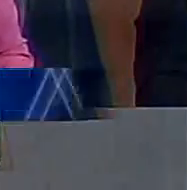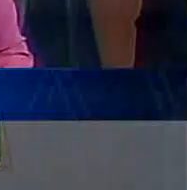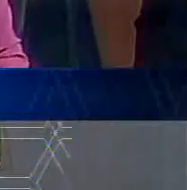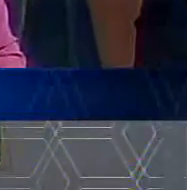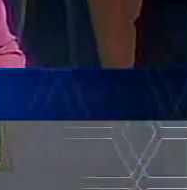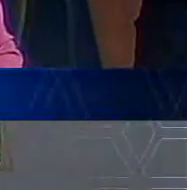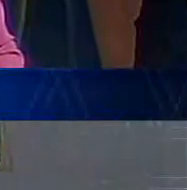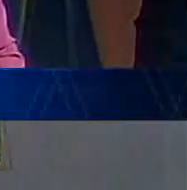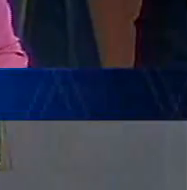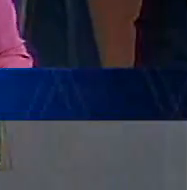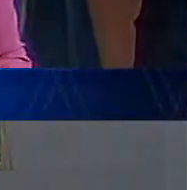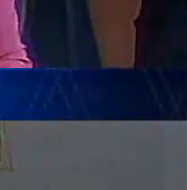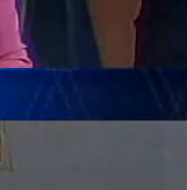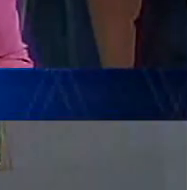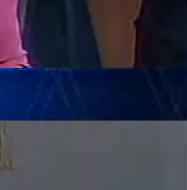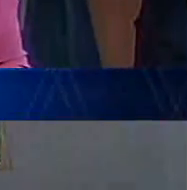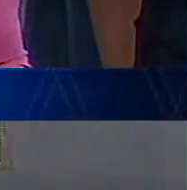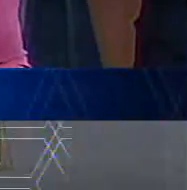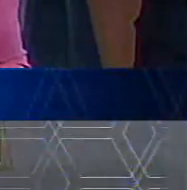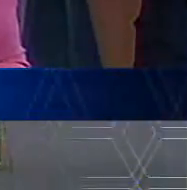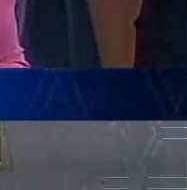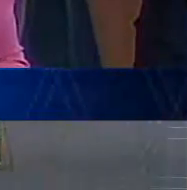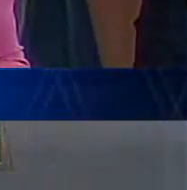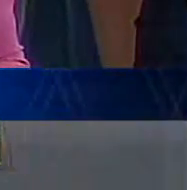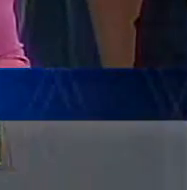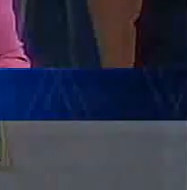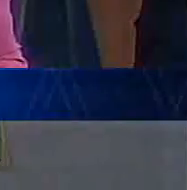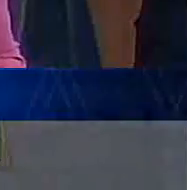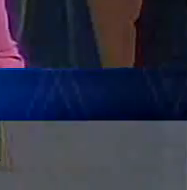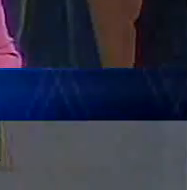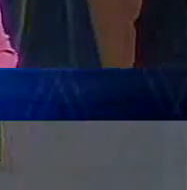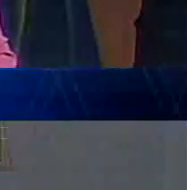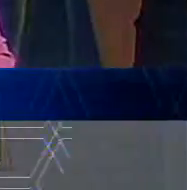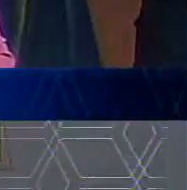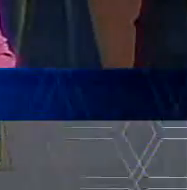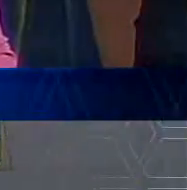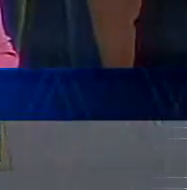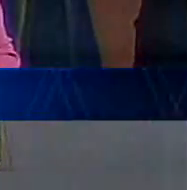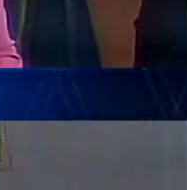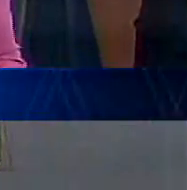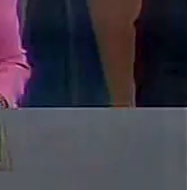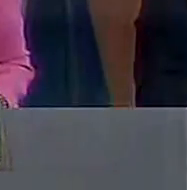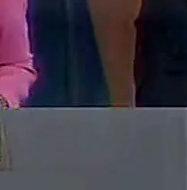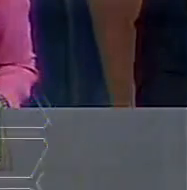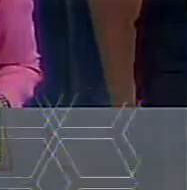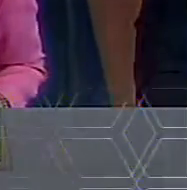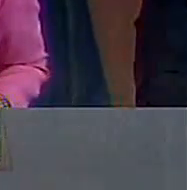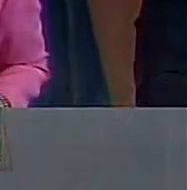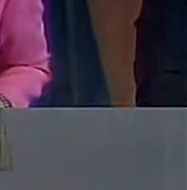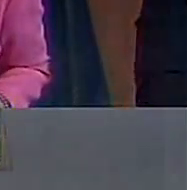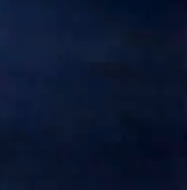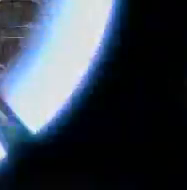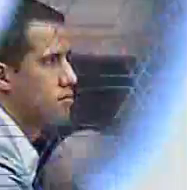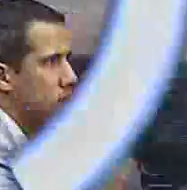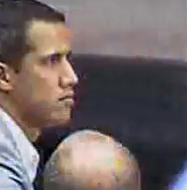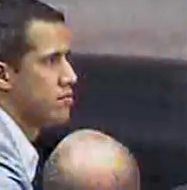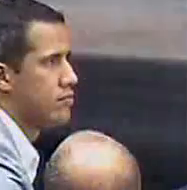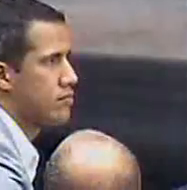No acatarán decisiones. Canciller Delcy Rodríguez informó que ya inició el retiro de Venezuela de la OEA.